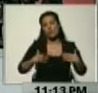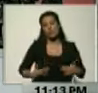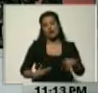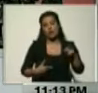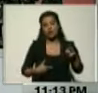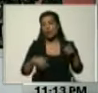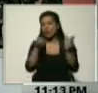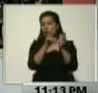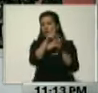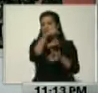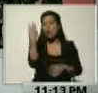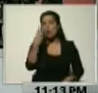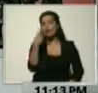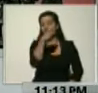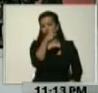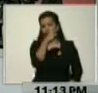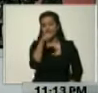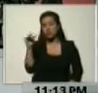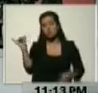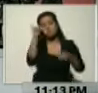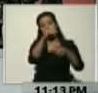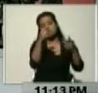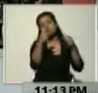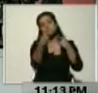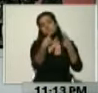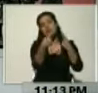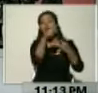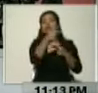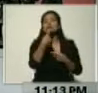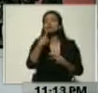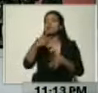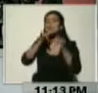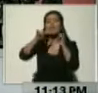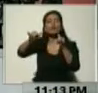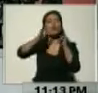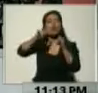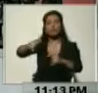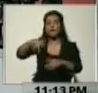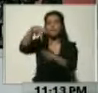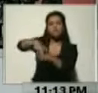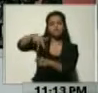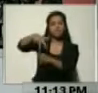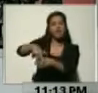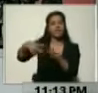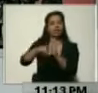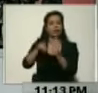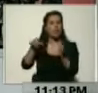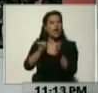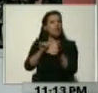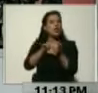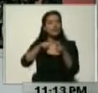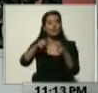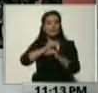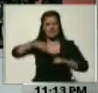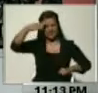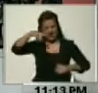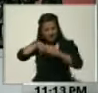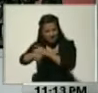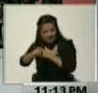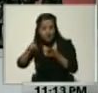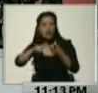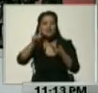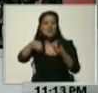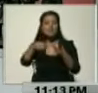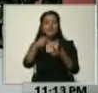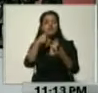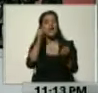en su sede en Washington, D.C., donde denunciarán supuestas violaciones de derechos humanos en la OLP, la situación de los supuestos presos políticos,